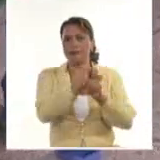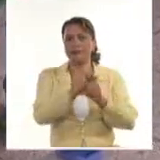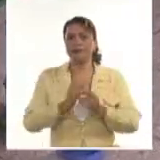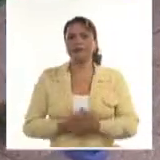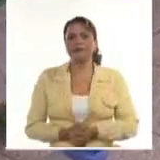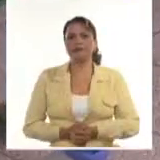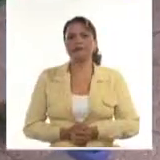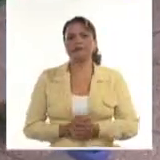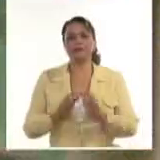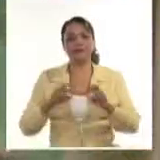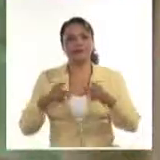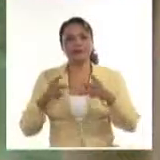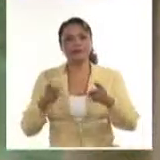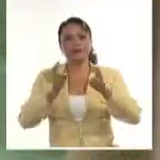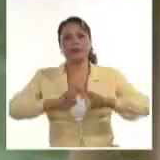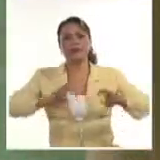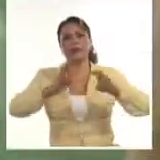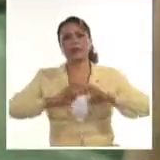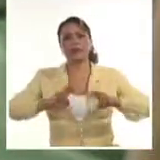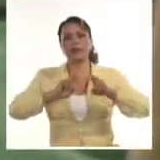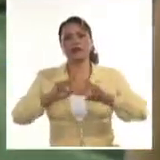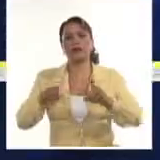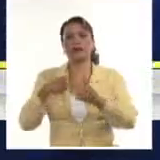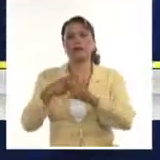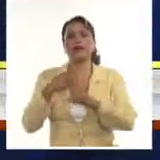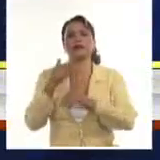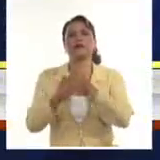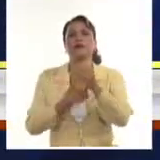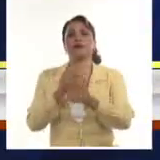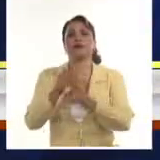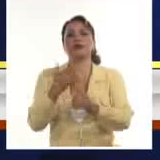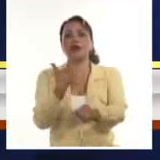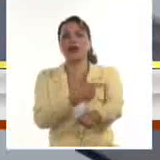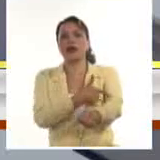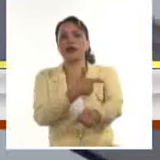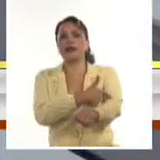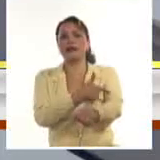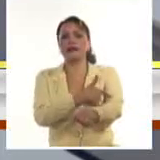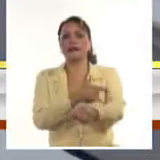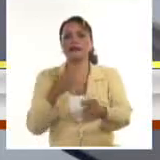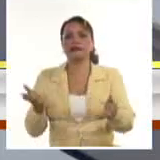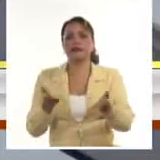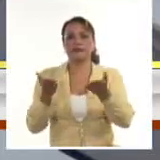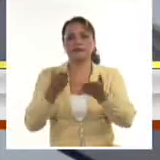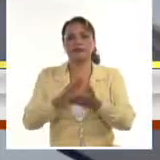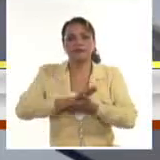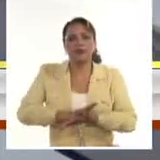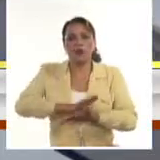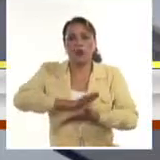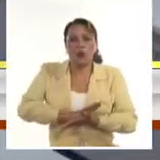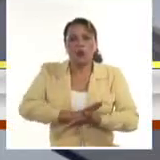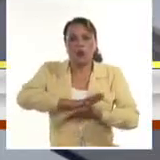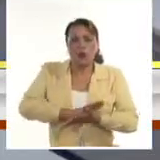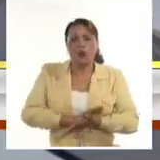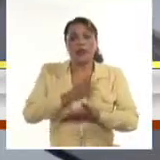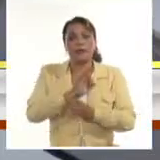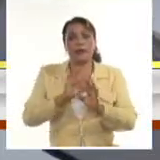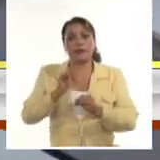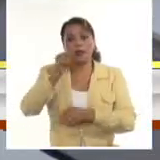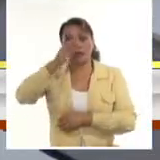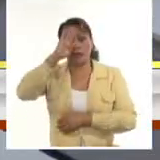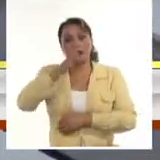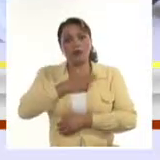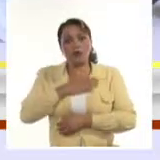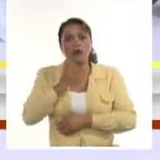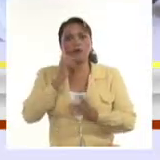Cada vez se suman nuevas investigaciones ligadas a los procederes de la anestesiología y la reanimación. Especialistas cubanos buscan el empleo de mejores